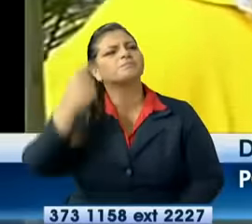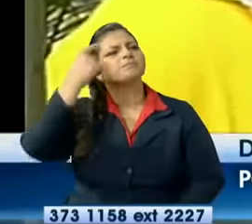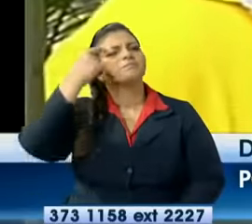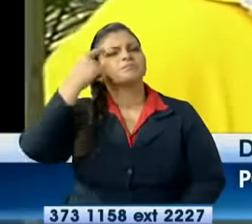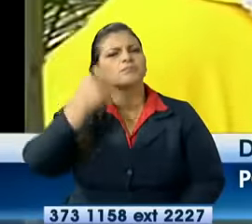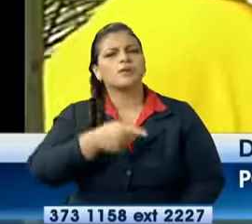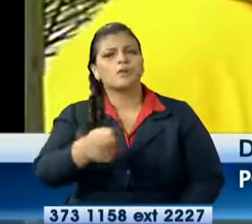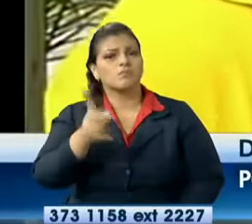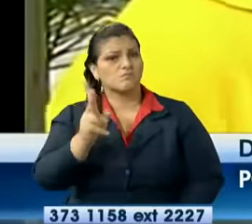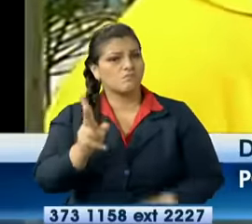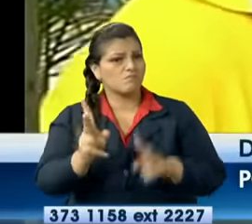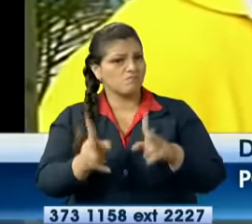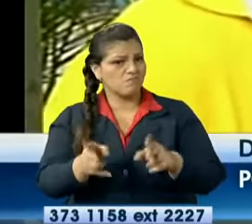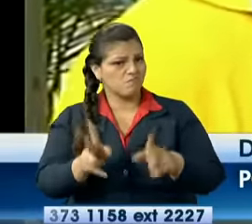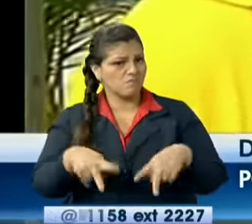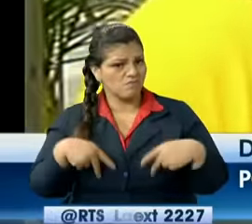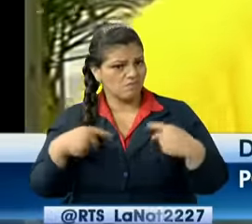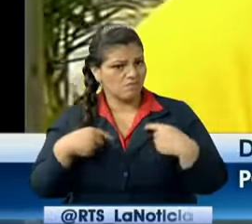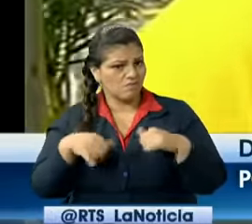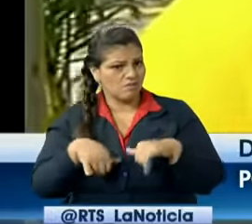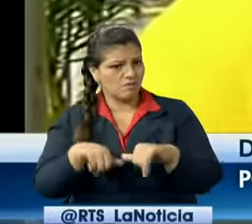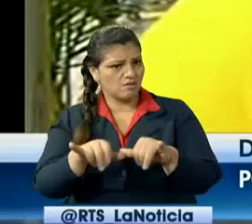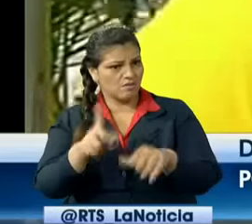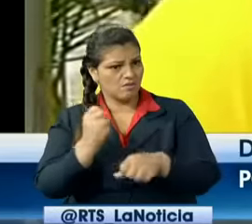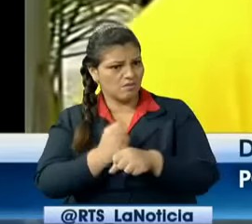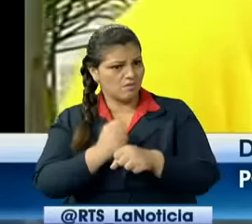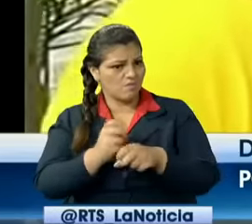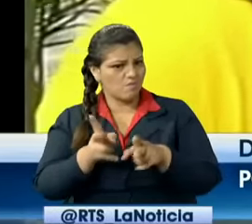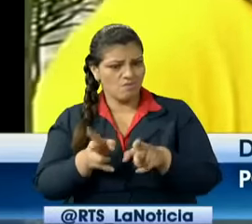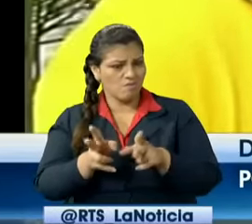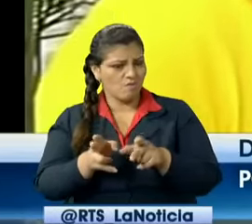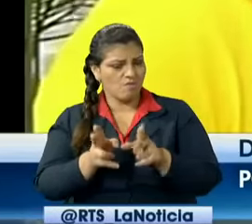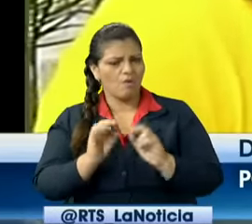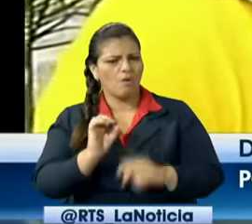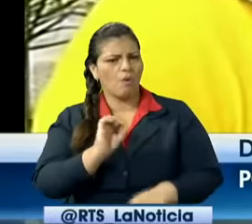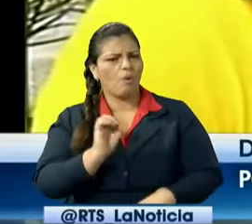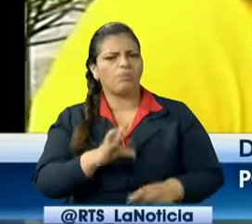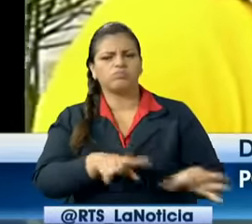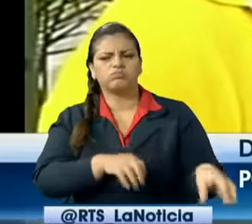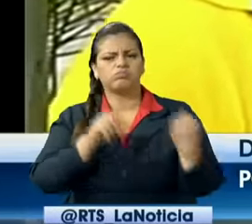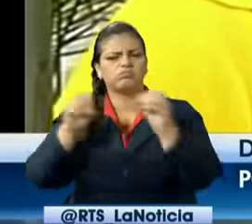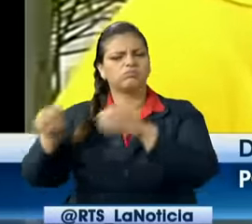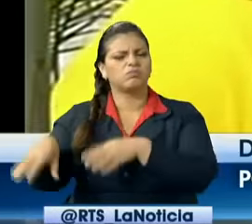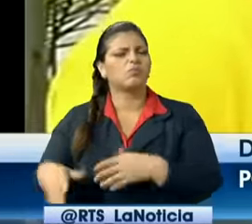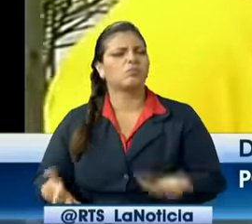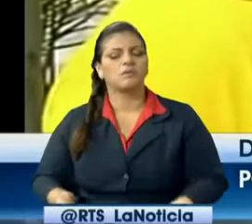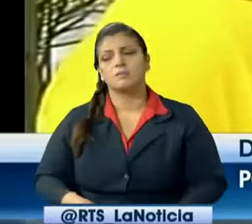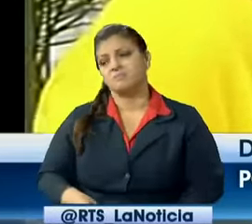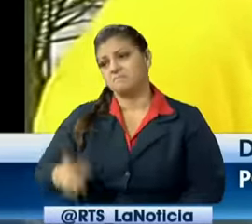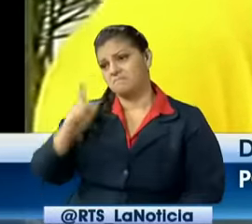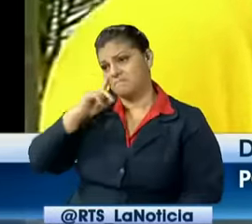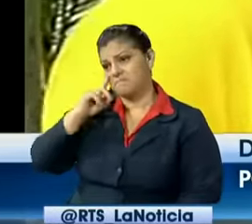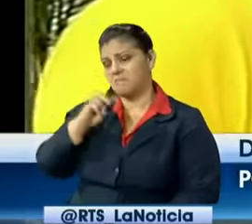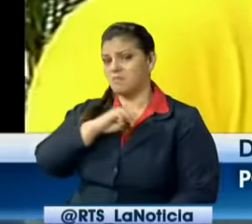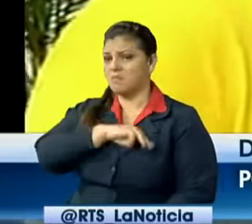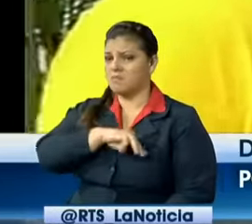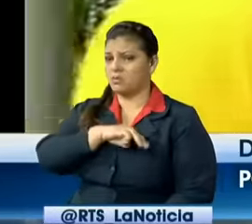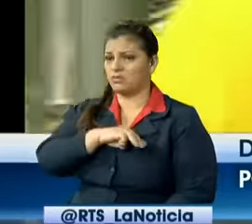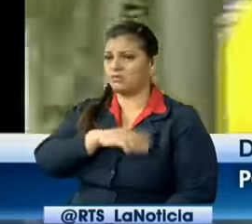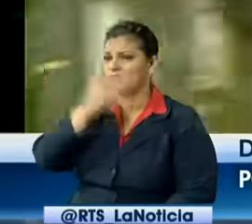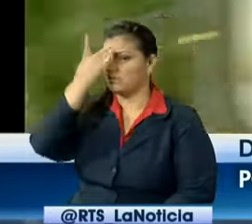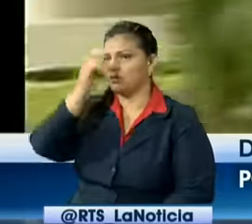Eso estamos viendo que el municipio nos digan, porque igual mi familia no quiere ya estar en la zona cero. Ya quiere, si se demuele,